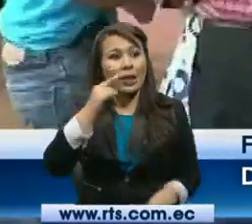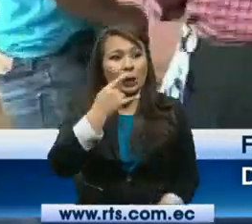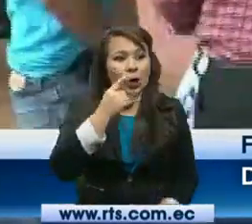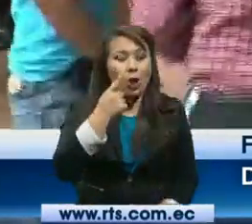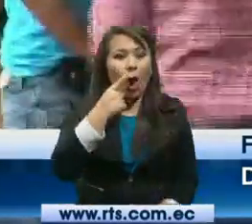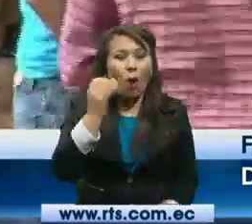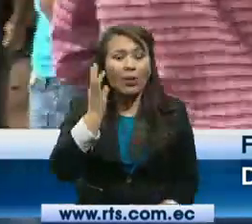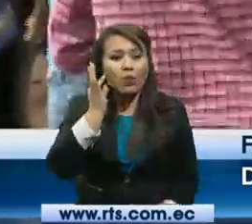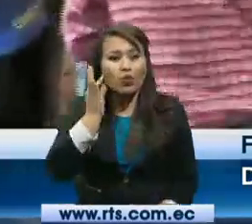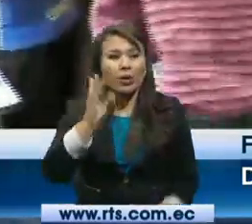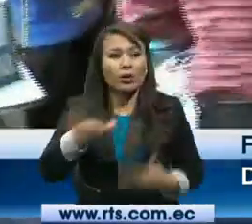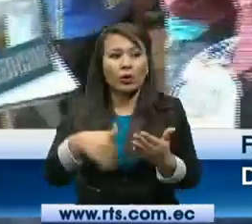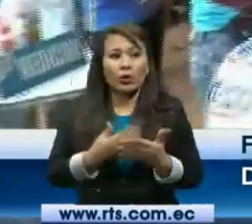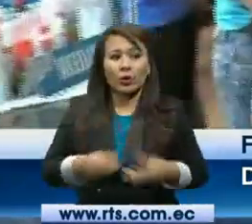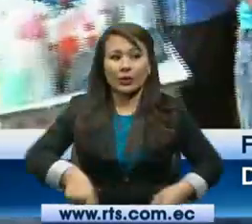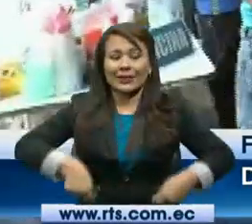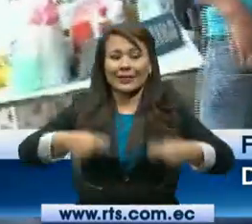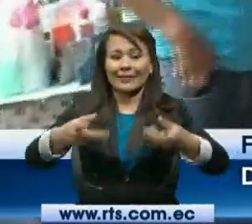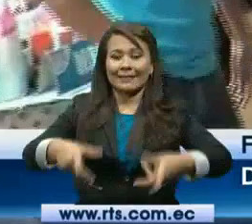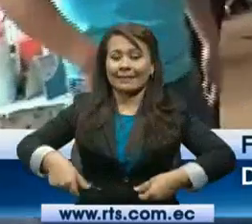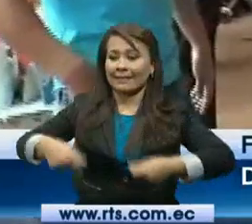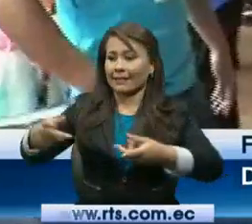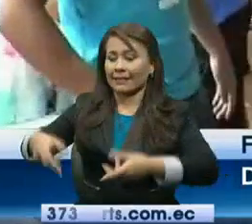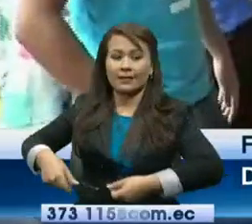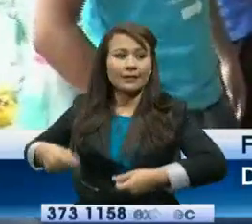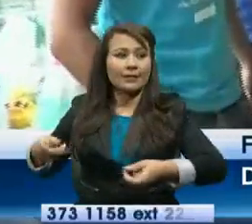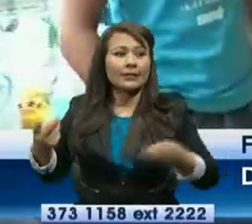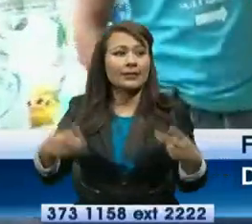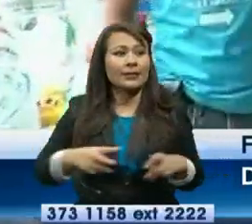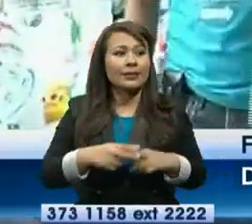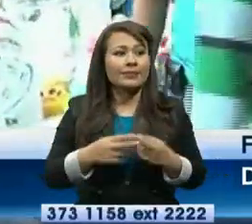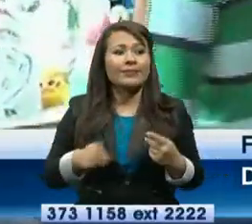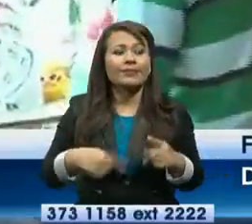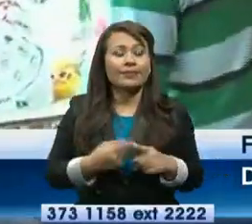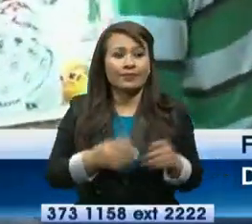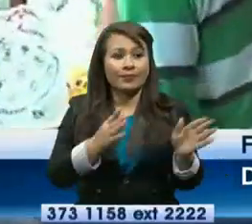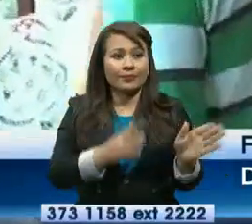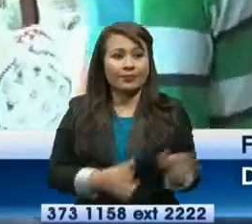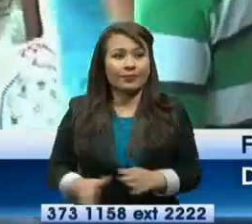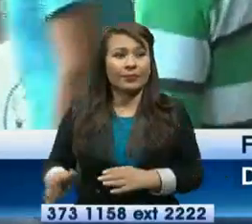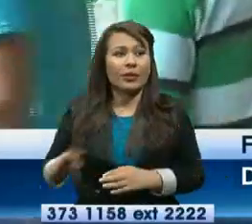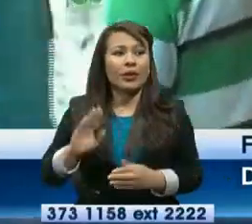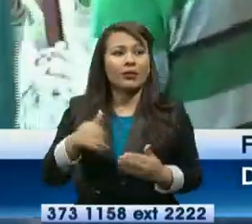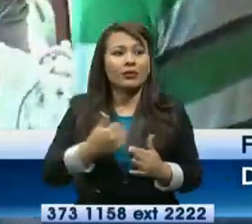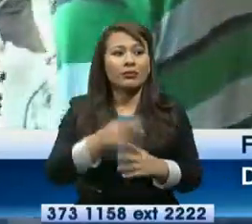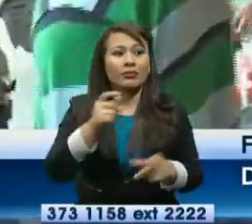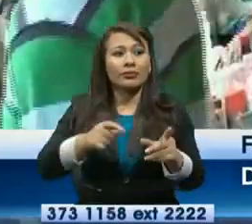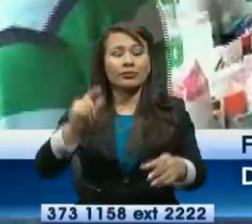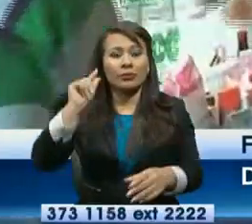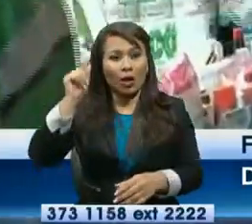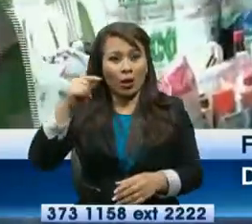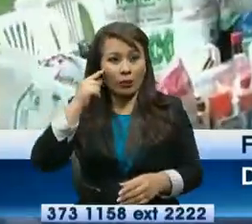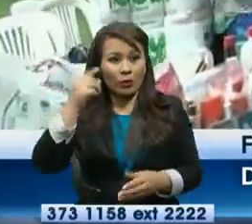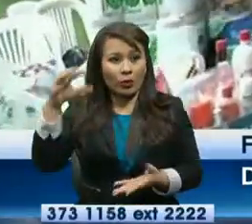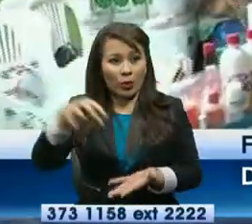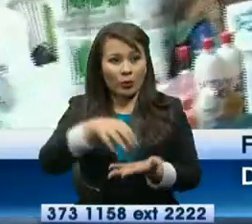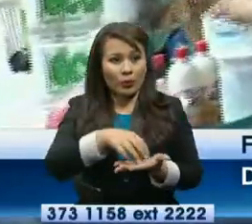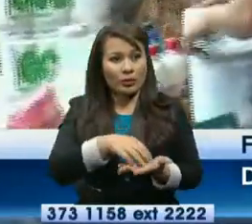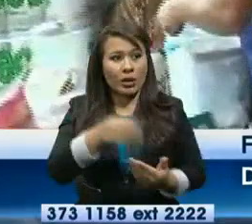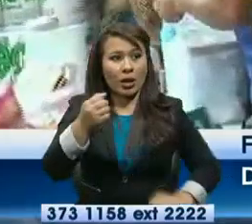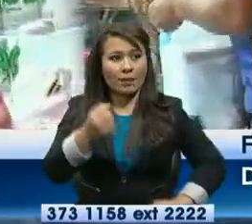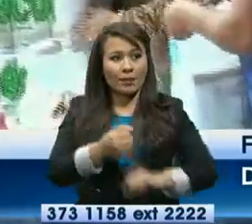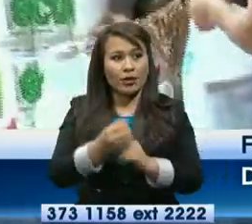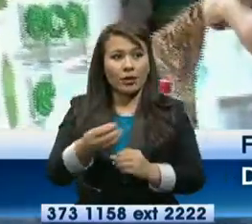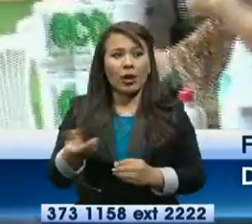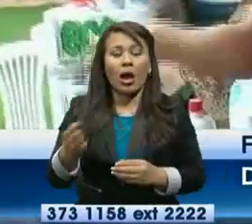hombres, mujeres, niños. La entrega pues empieza por esta clasificación. Todo el personal del gobierno provincial está apoyando.